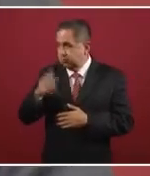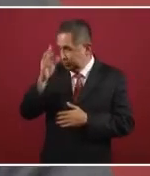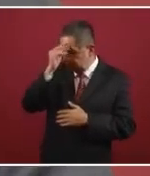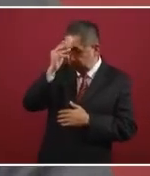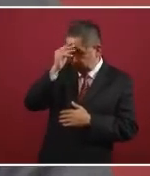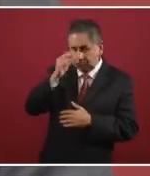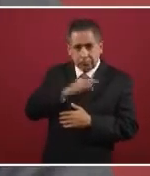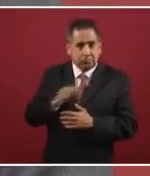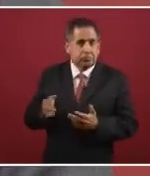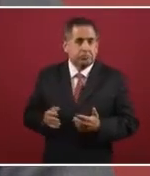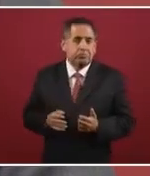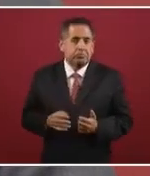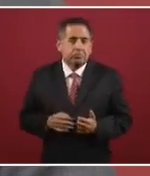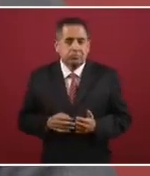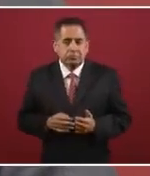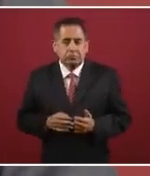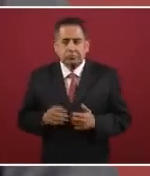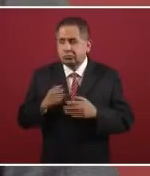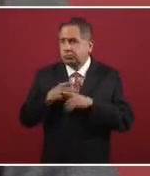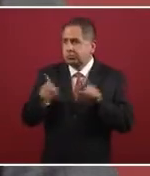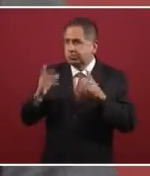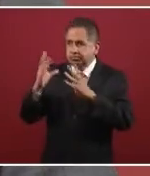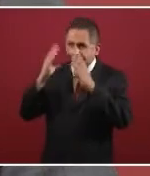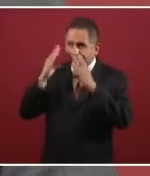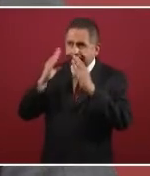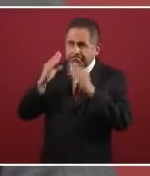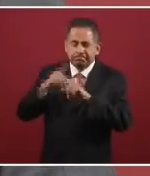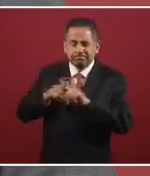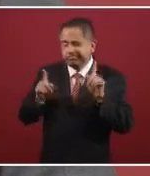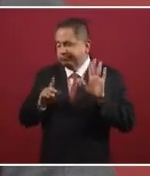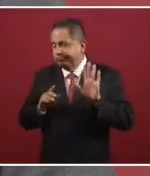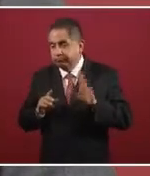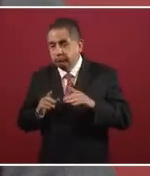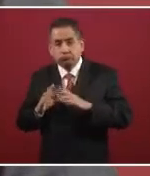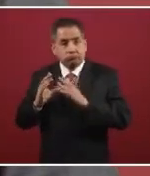educar, tiene otra enseñanza,